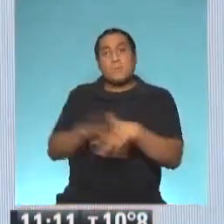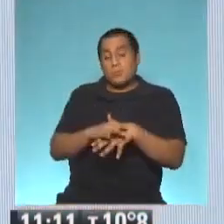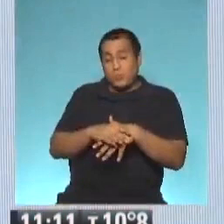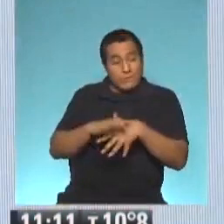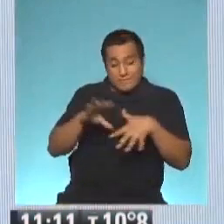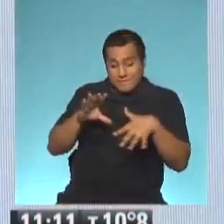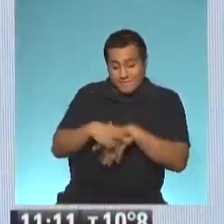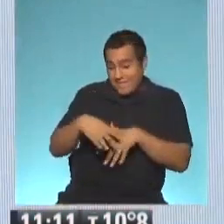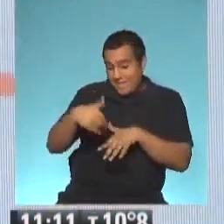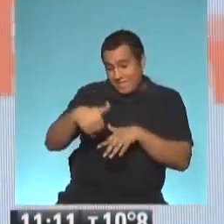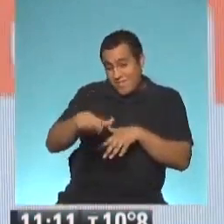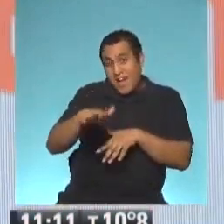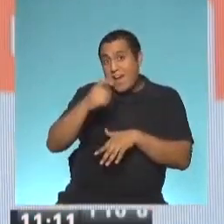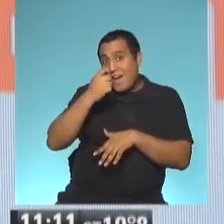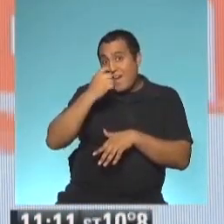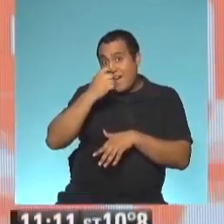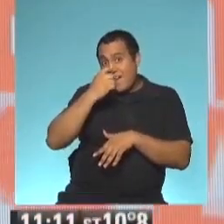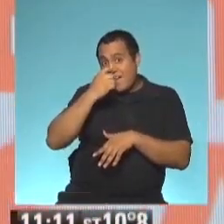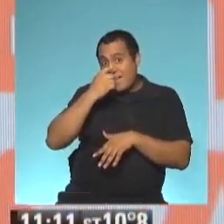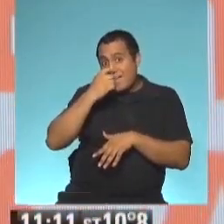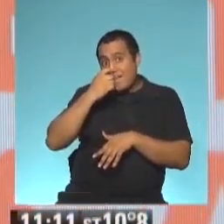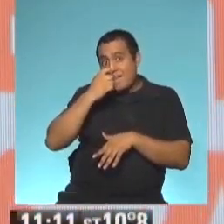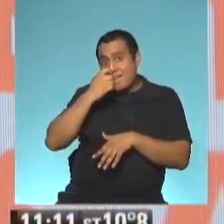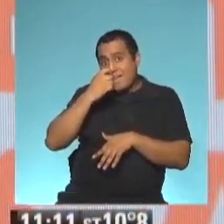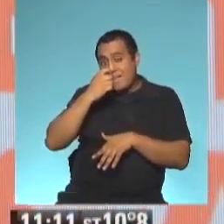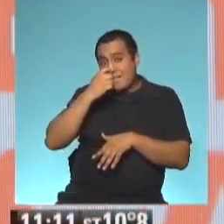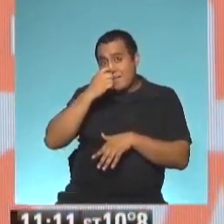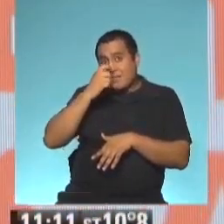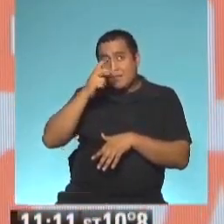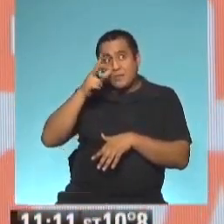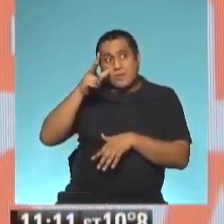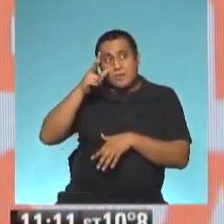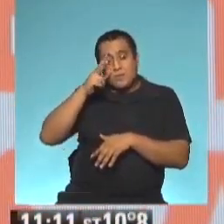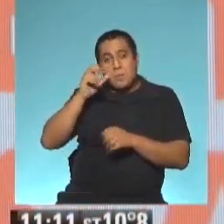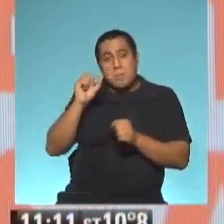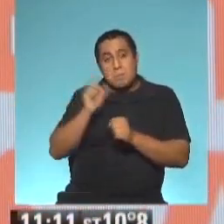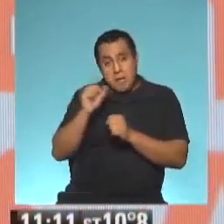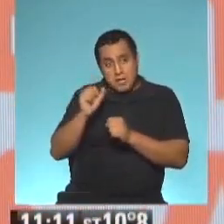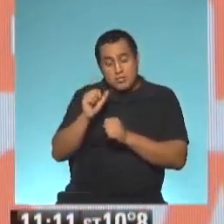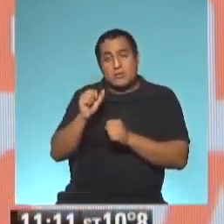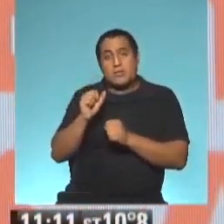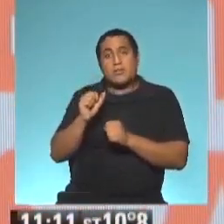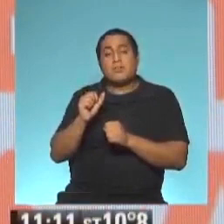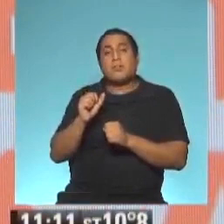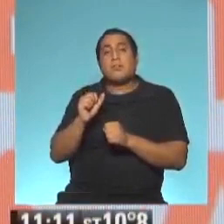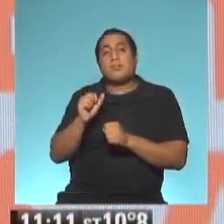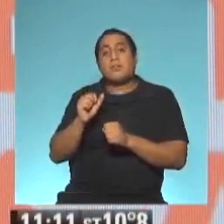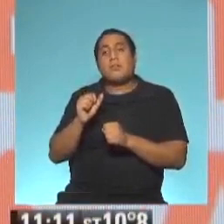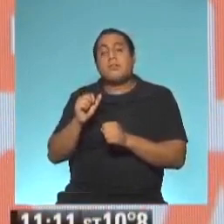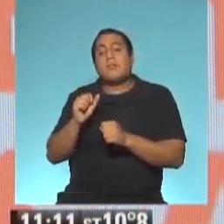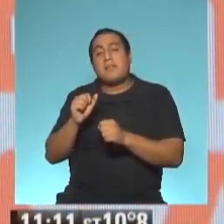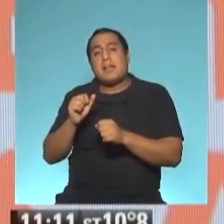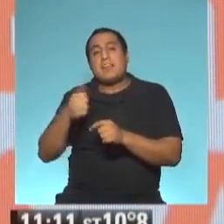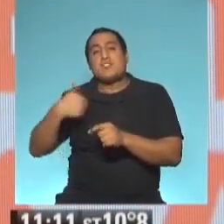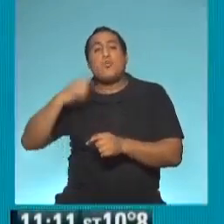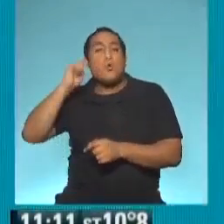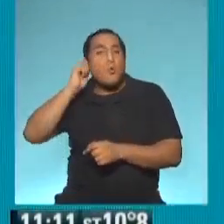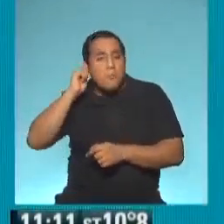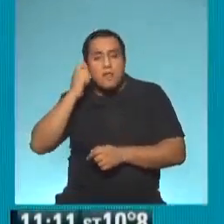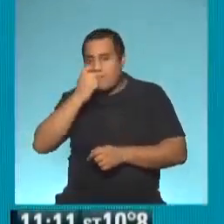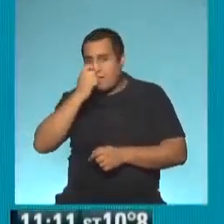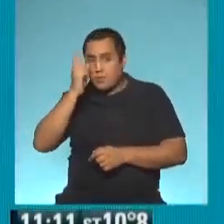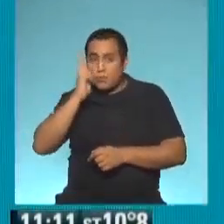el 28 de mayo, 2 días antes del Día Nacional de la Donación de Órganos, Sí. cumplí 29 años.